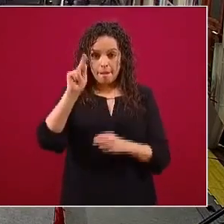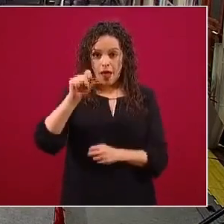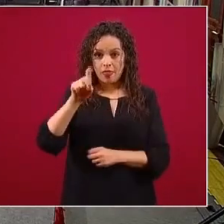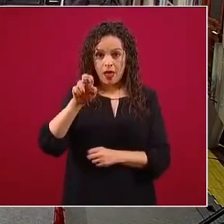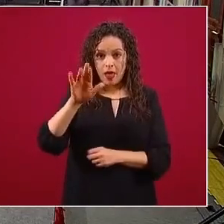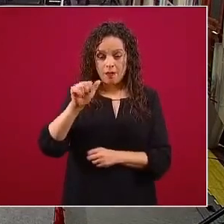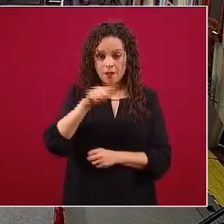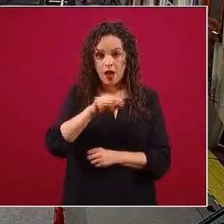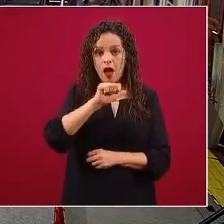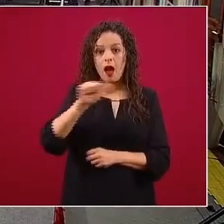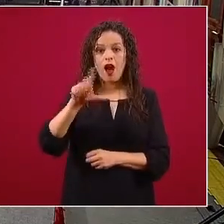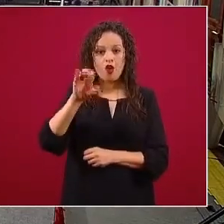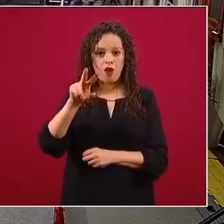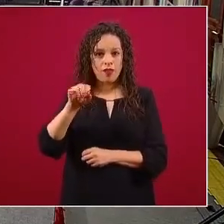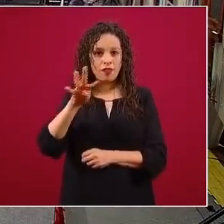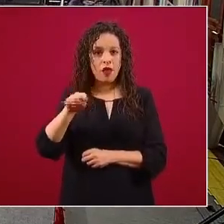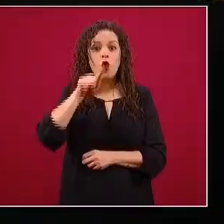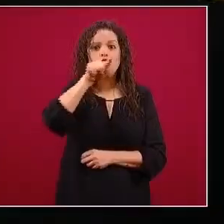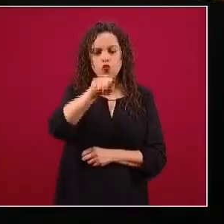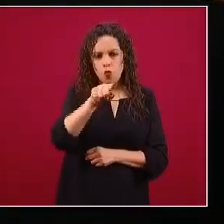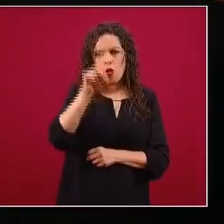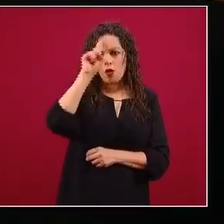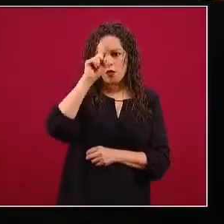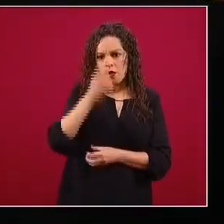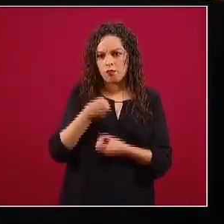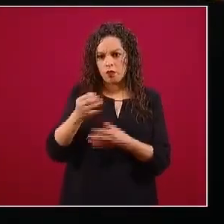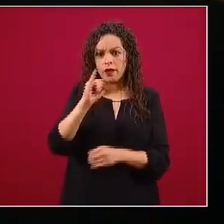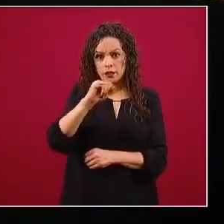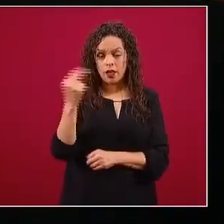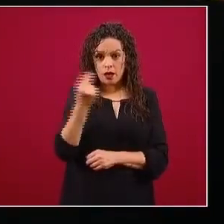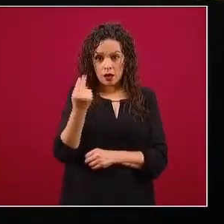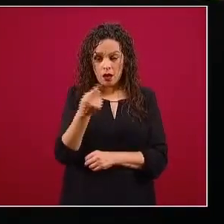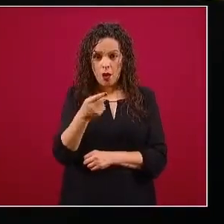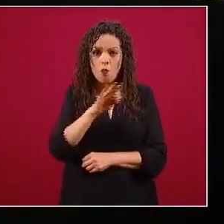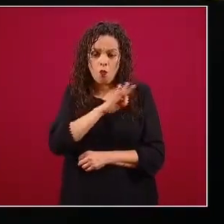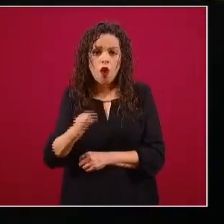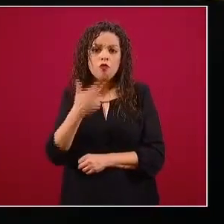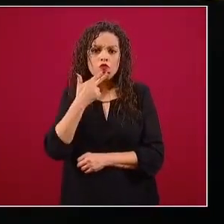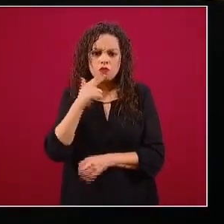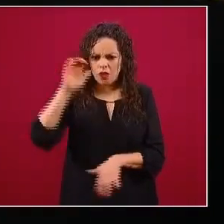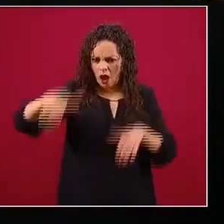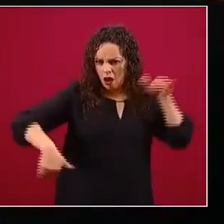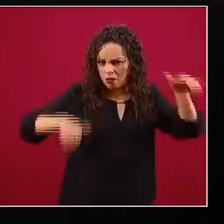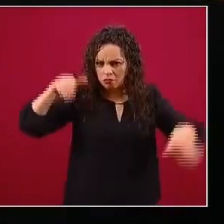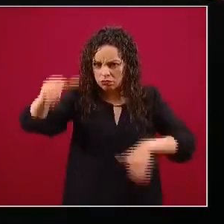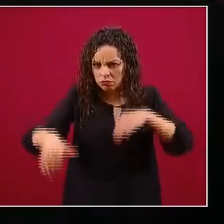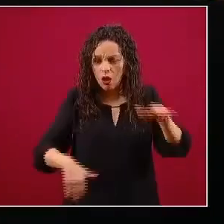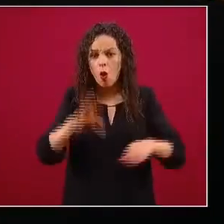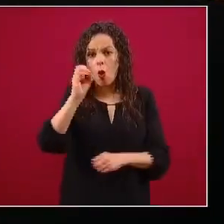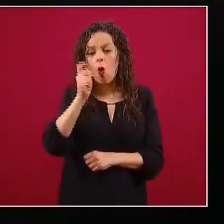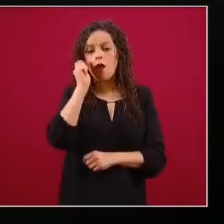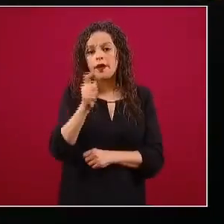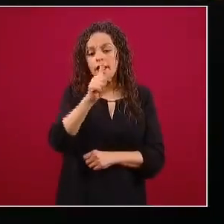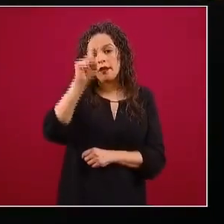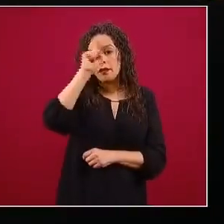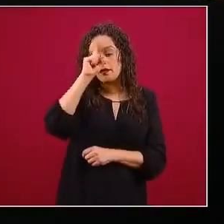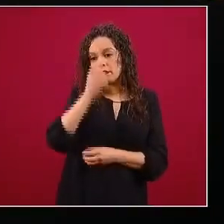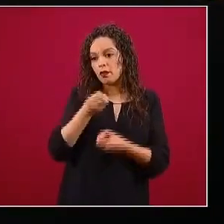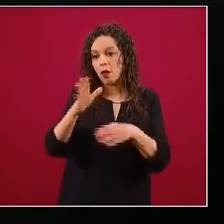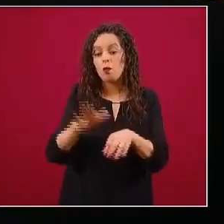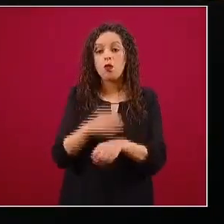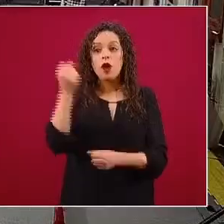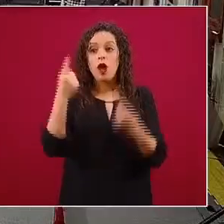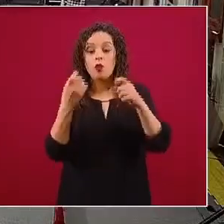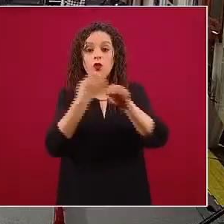recomienda el uso de albercas? ¿Qué información se tiene sobre contagio en albercas? En algunas entidades ya se están abriendo algunos